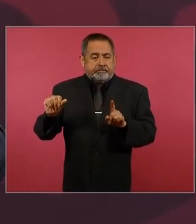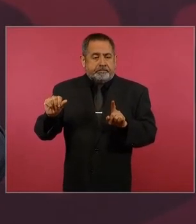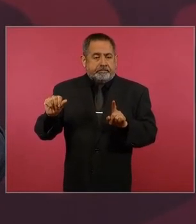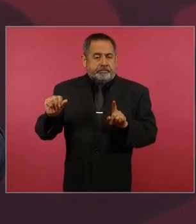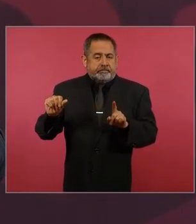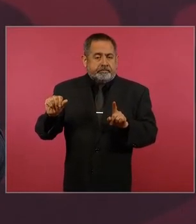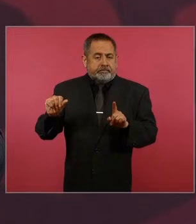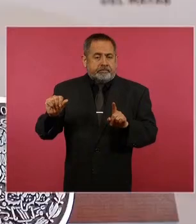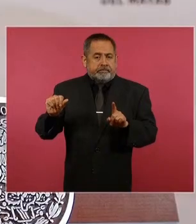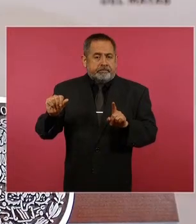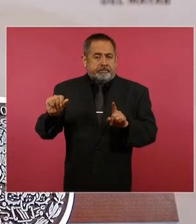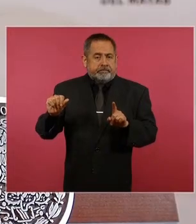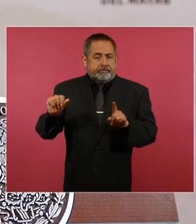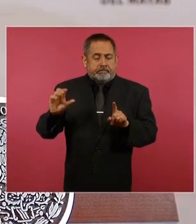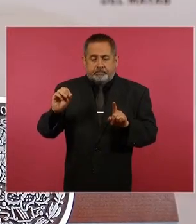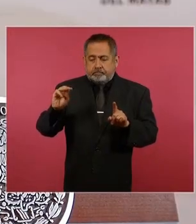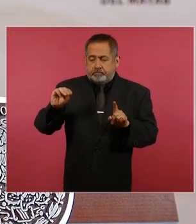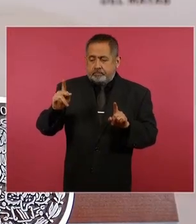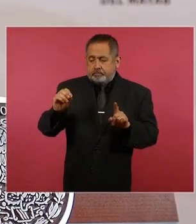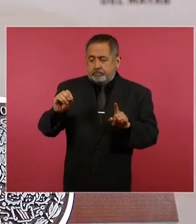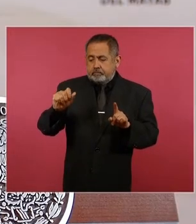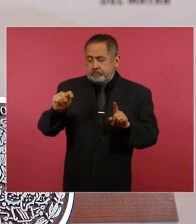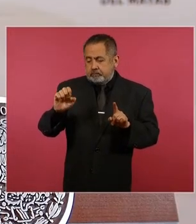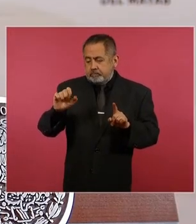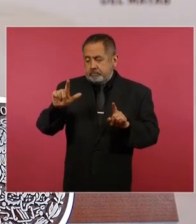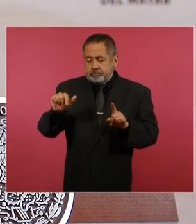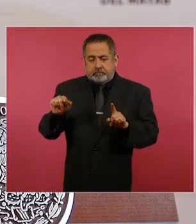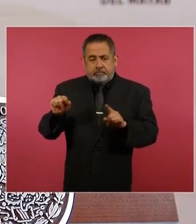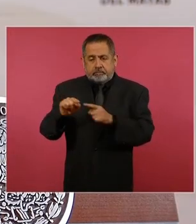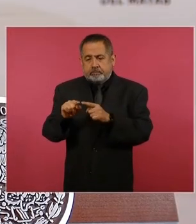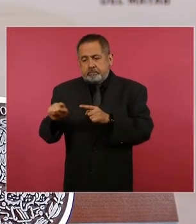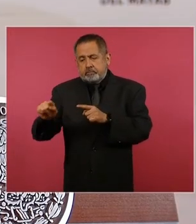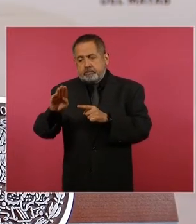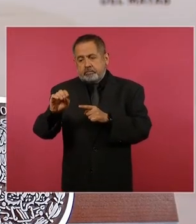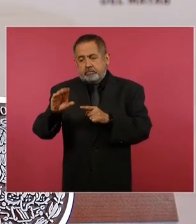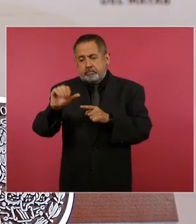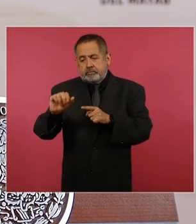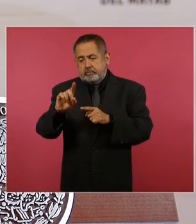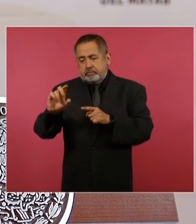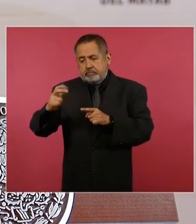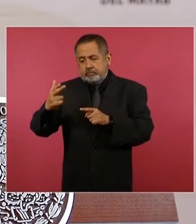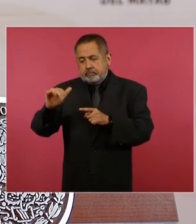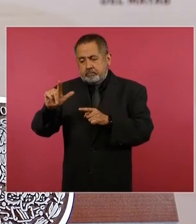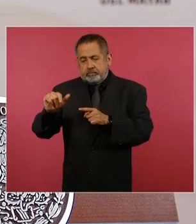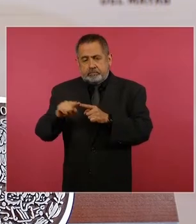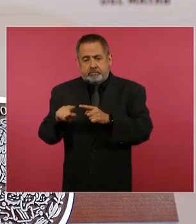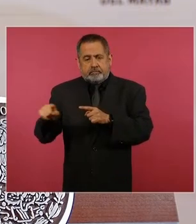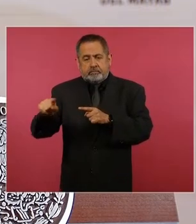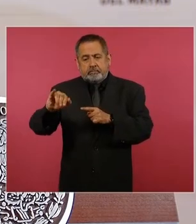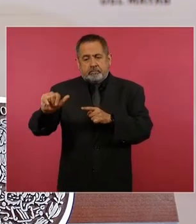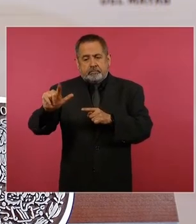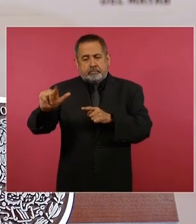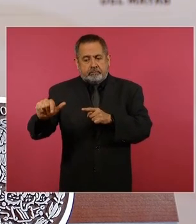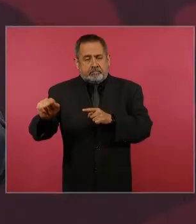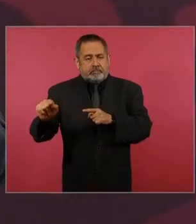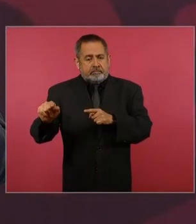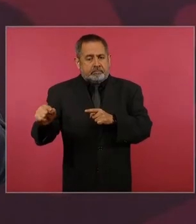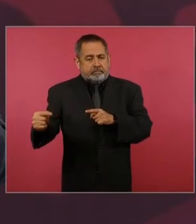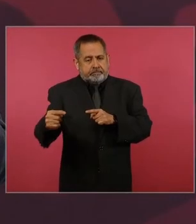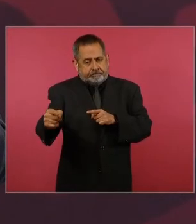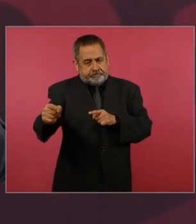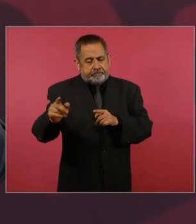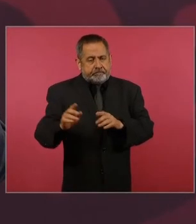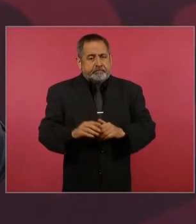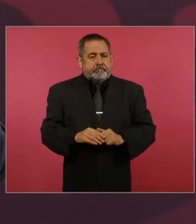hasta Compostela, Boca de Chila, Jala,